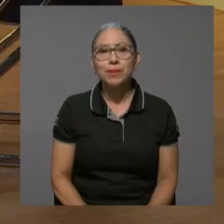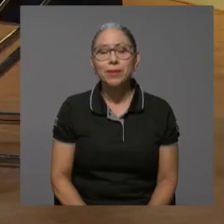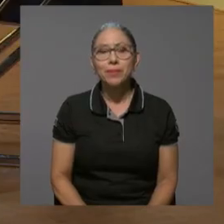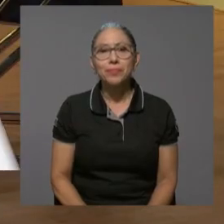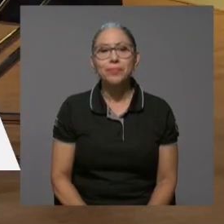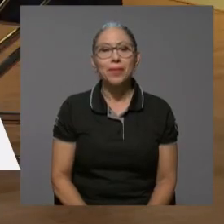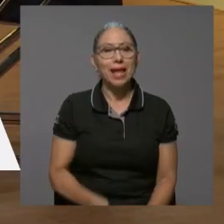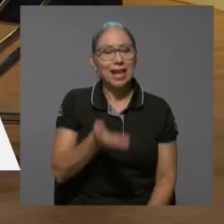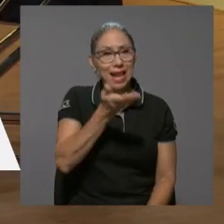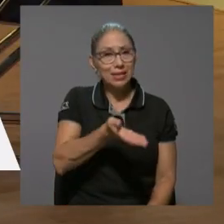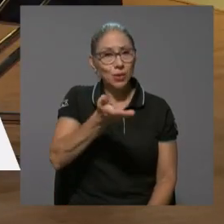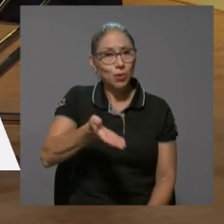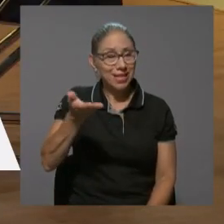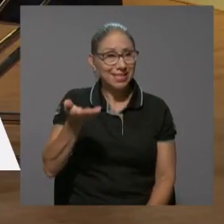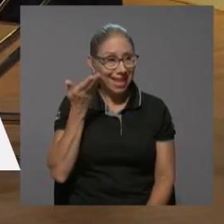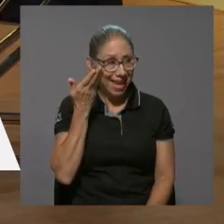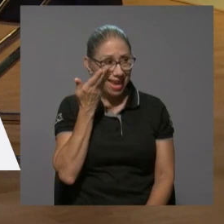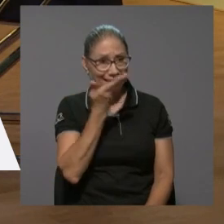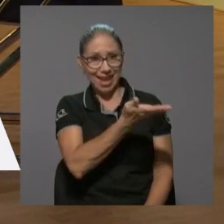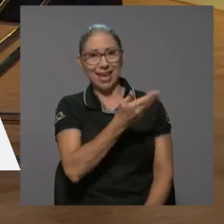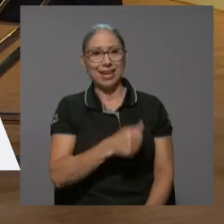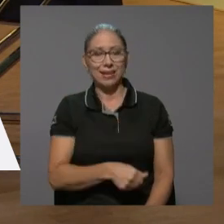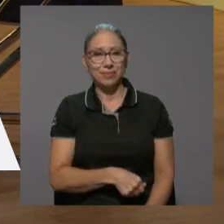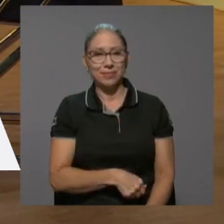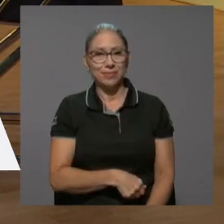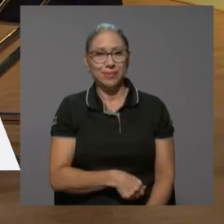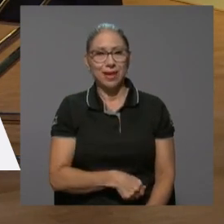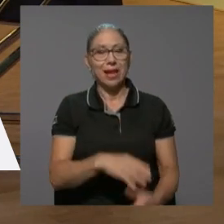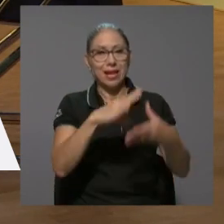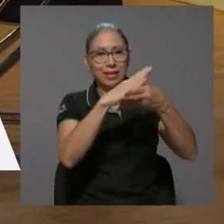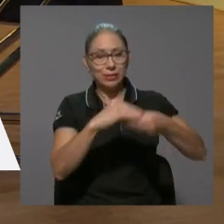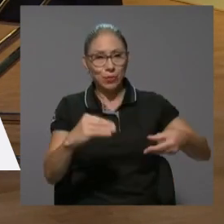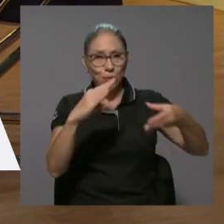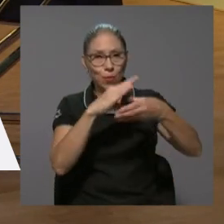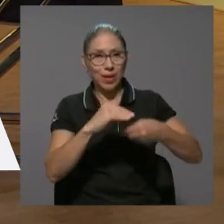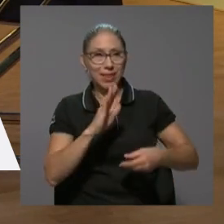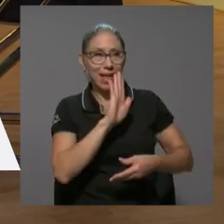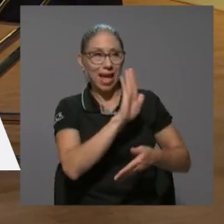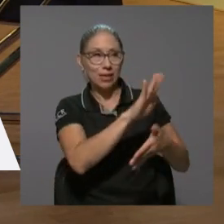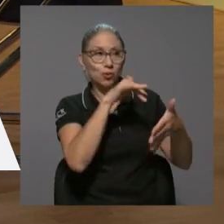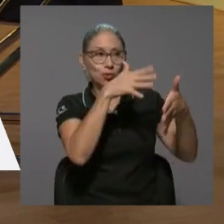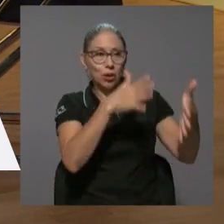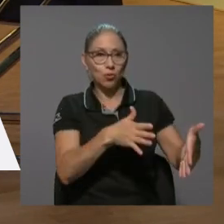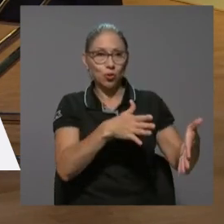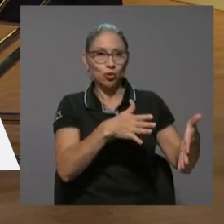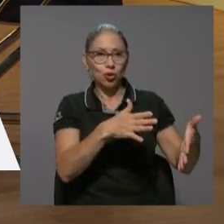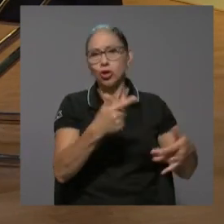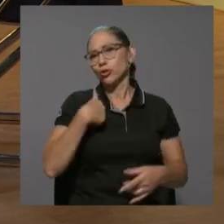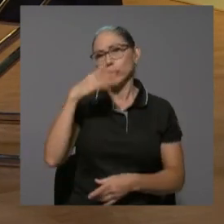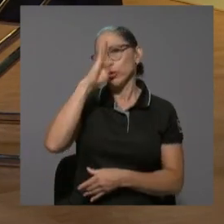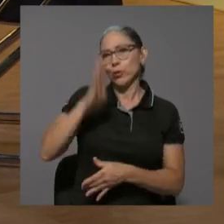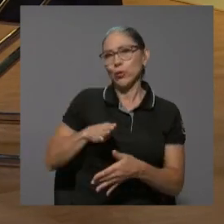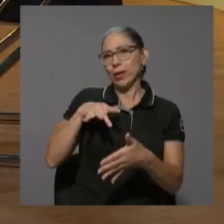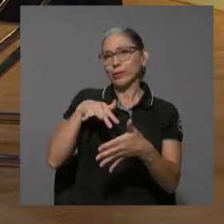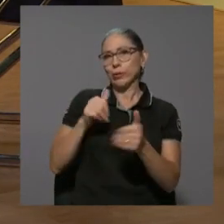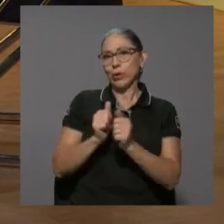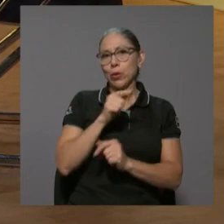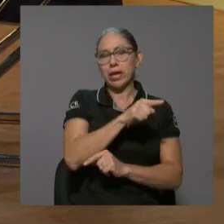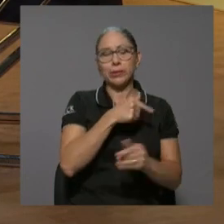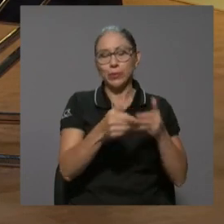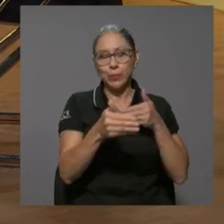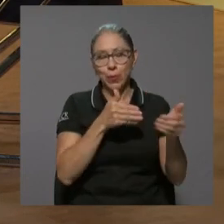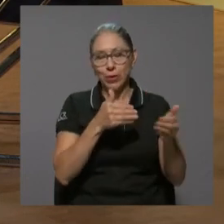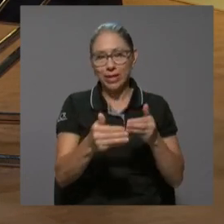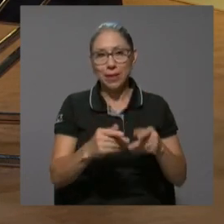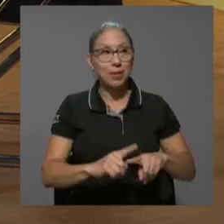Las cosas que él a sus alumnos les cuenta, yo nunca fui alumno de él, pero no importa, es